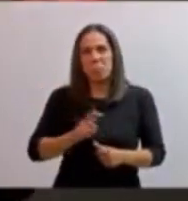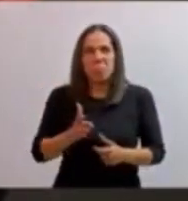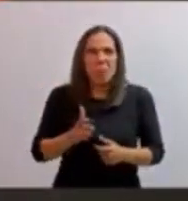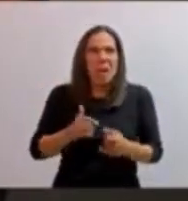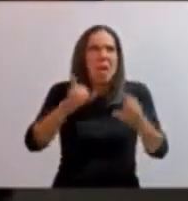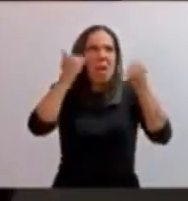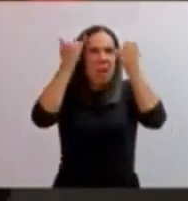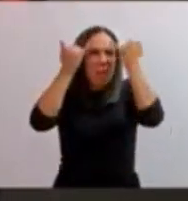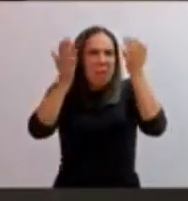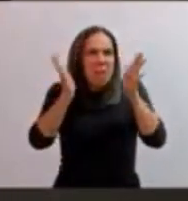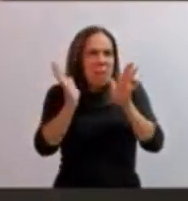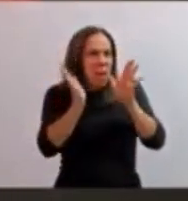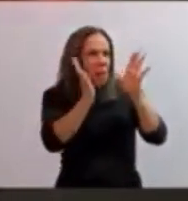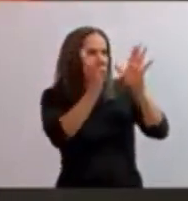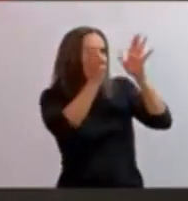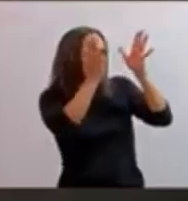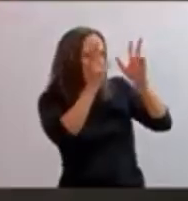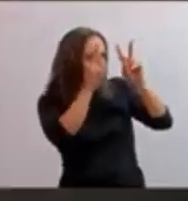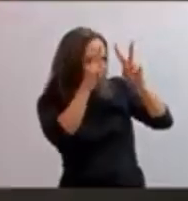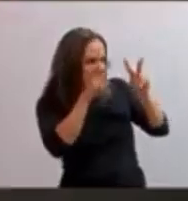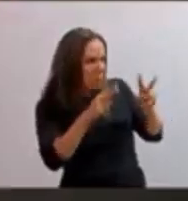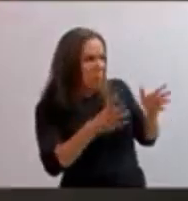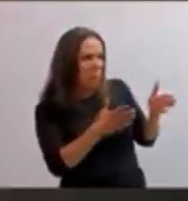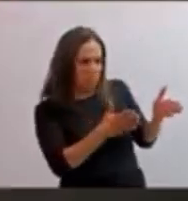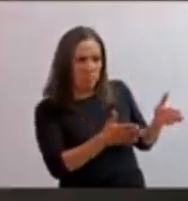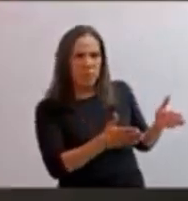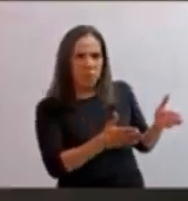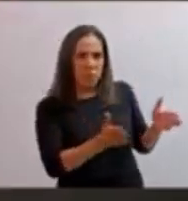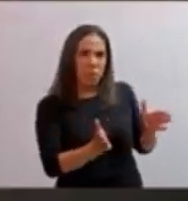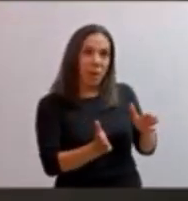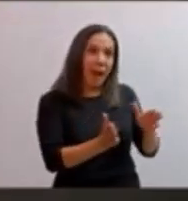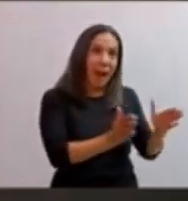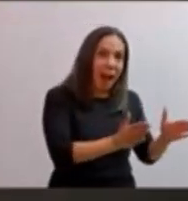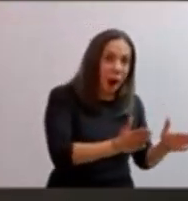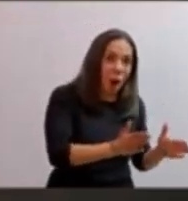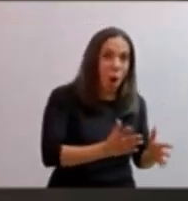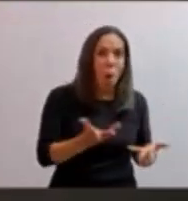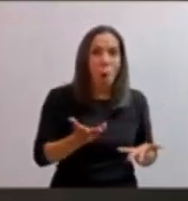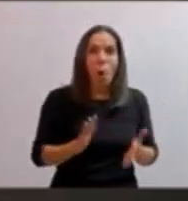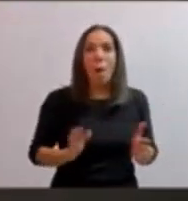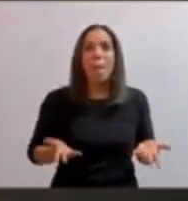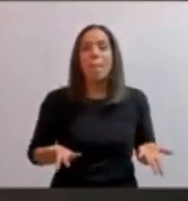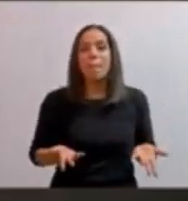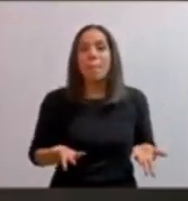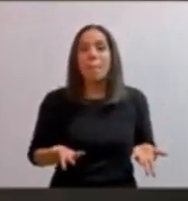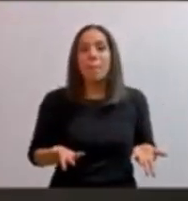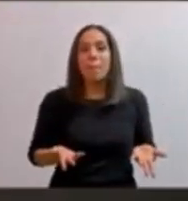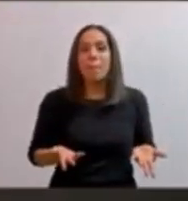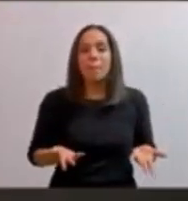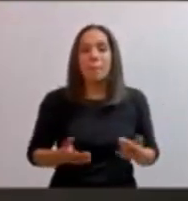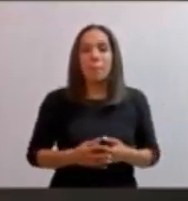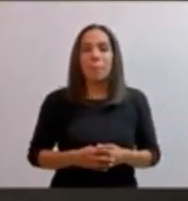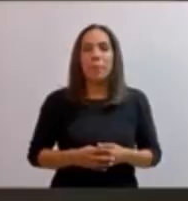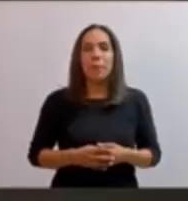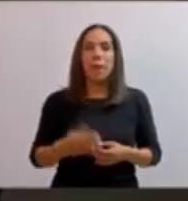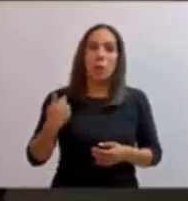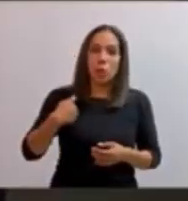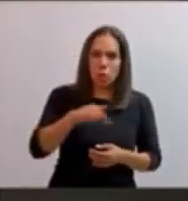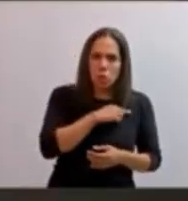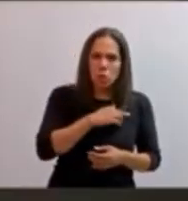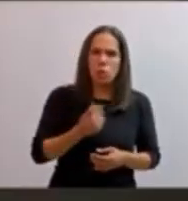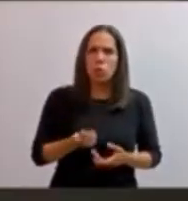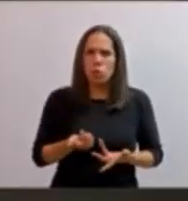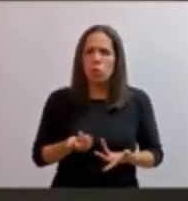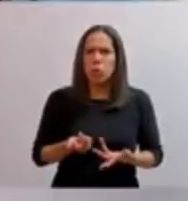Ahorita fue como la dimensión en la que ustedes se colocan, y ahora es pensar qué han